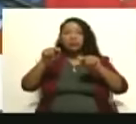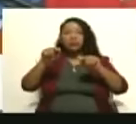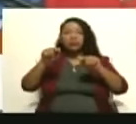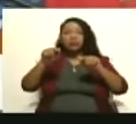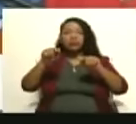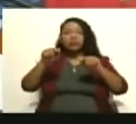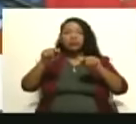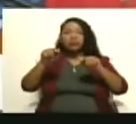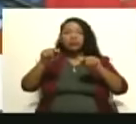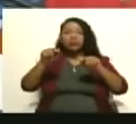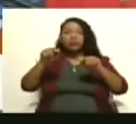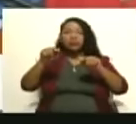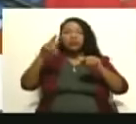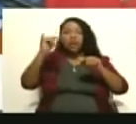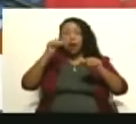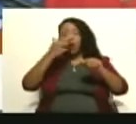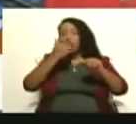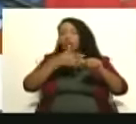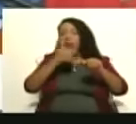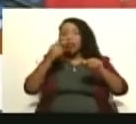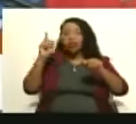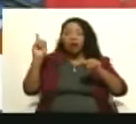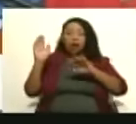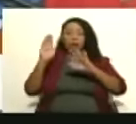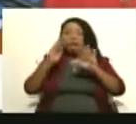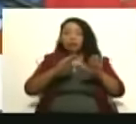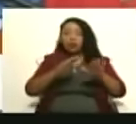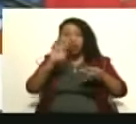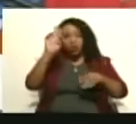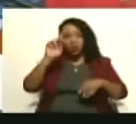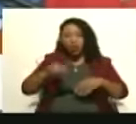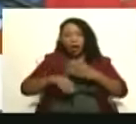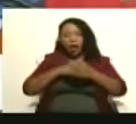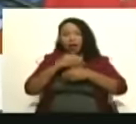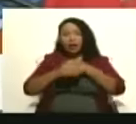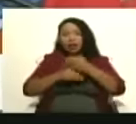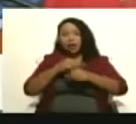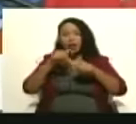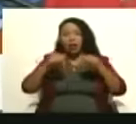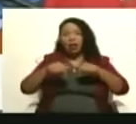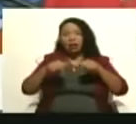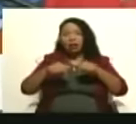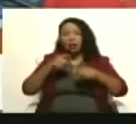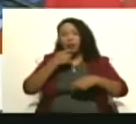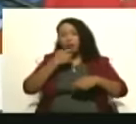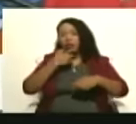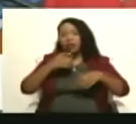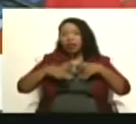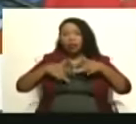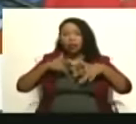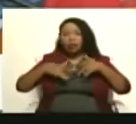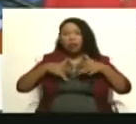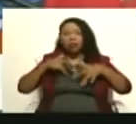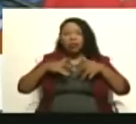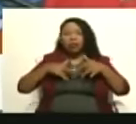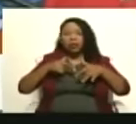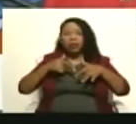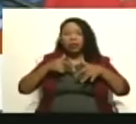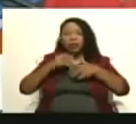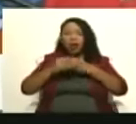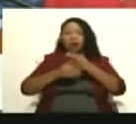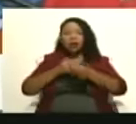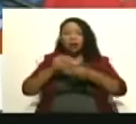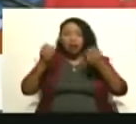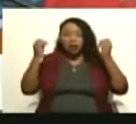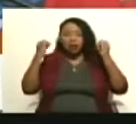que cuenten con su compromiso diario para llevar a cabo esta bonita tarea de